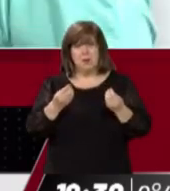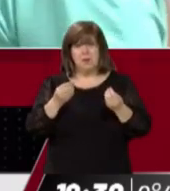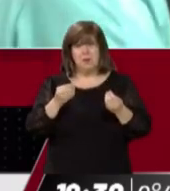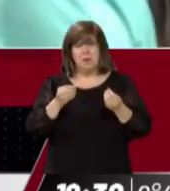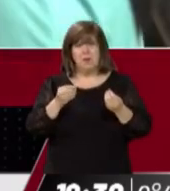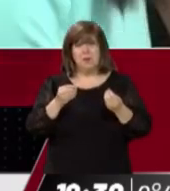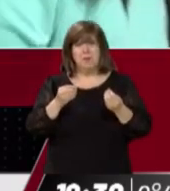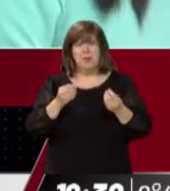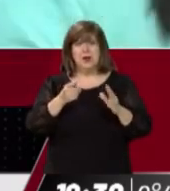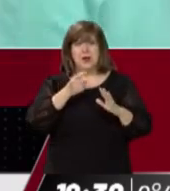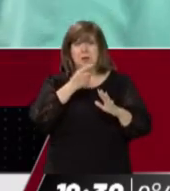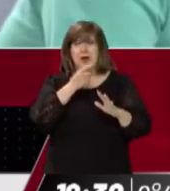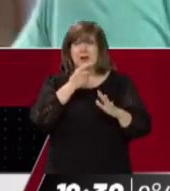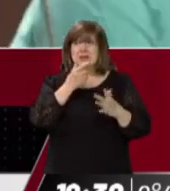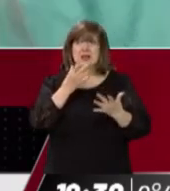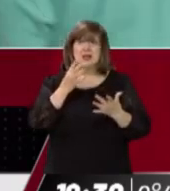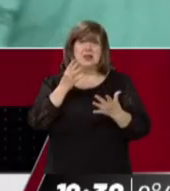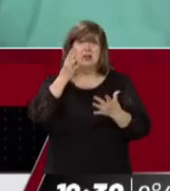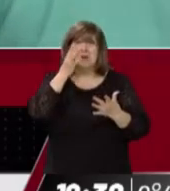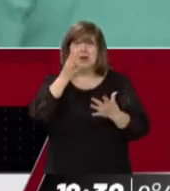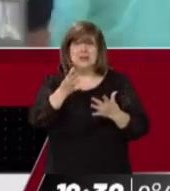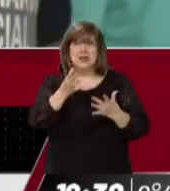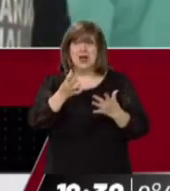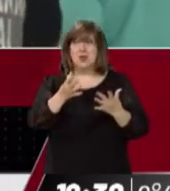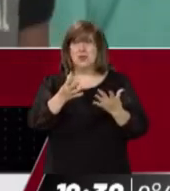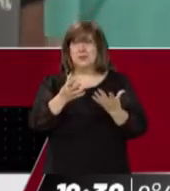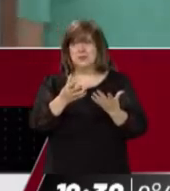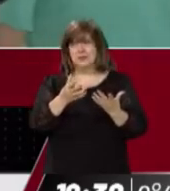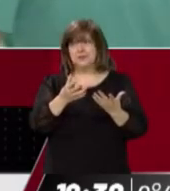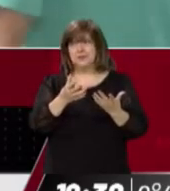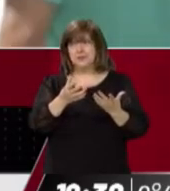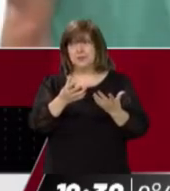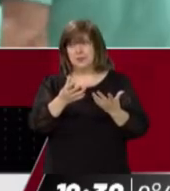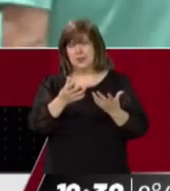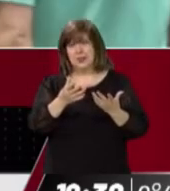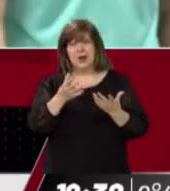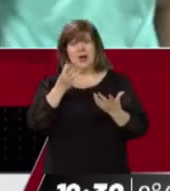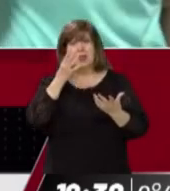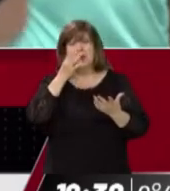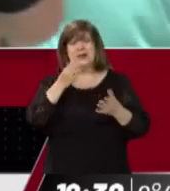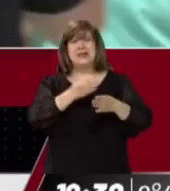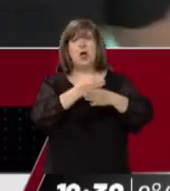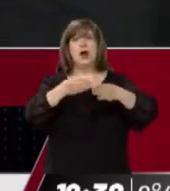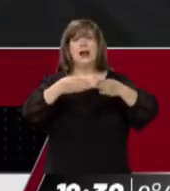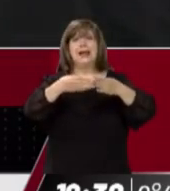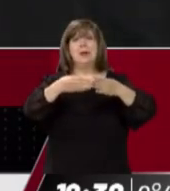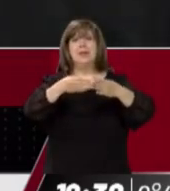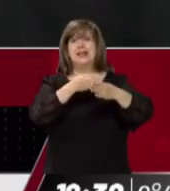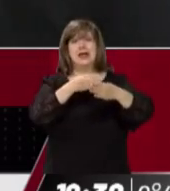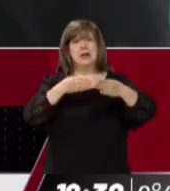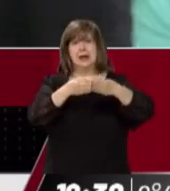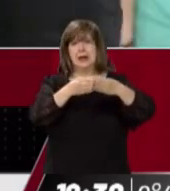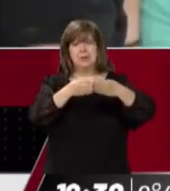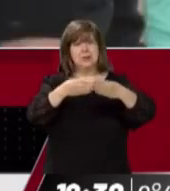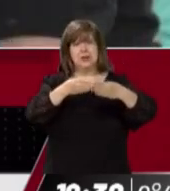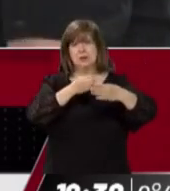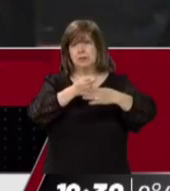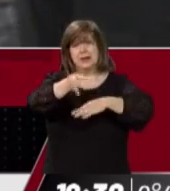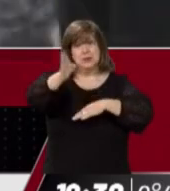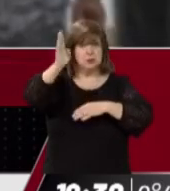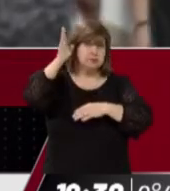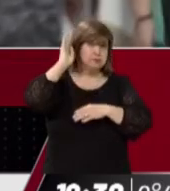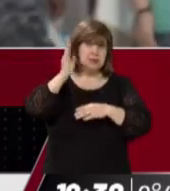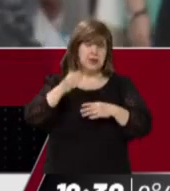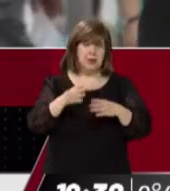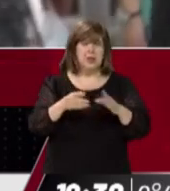esto sobrepasó todo sobrepasó los límites de toda clase y como se lo dije al